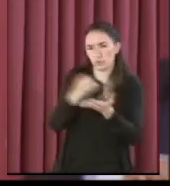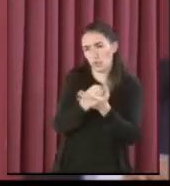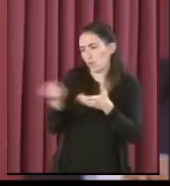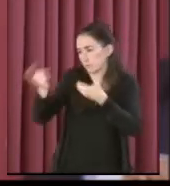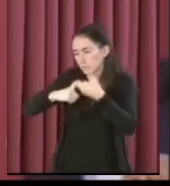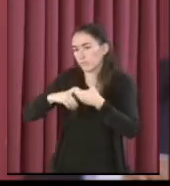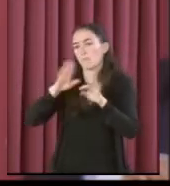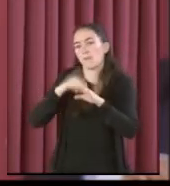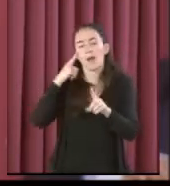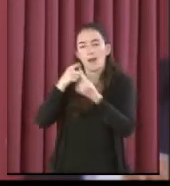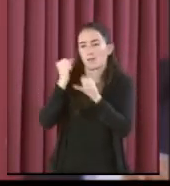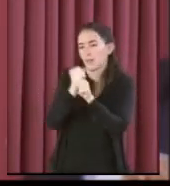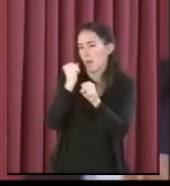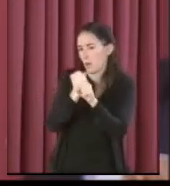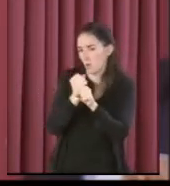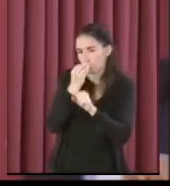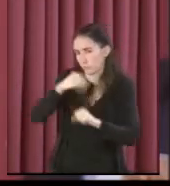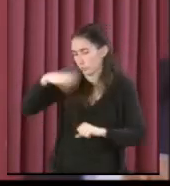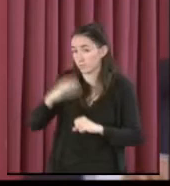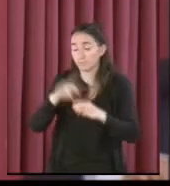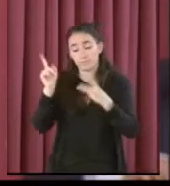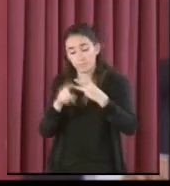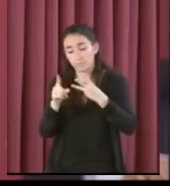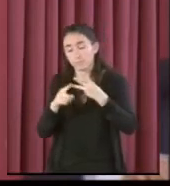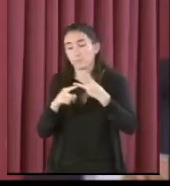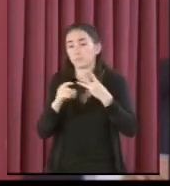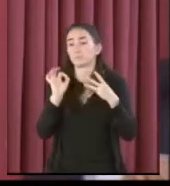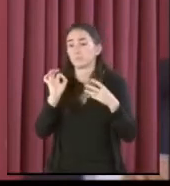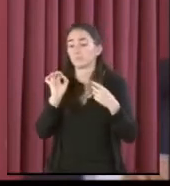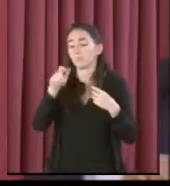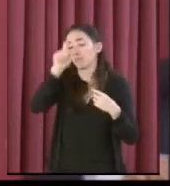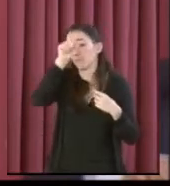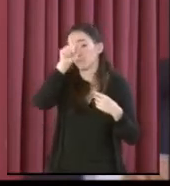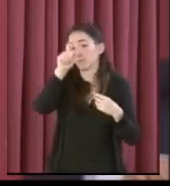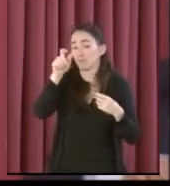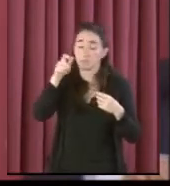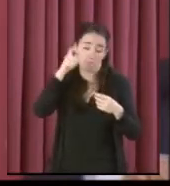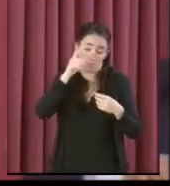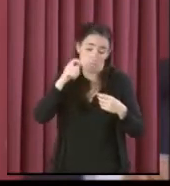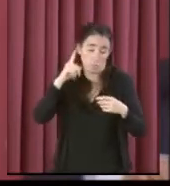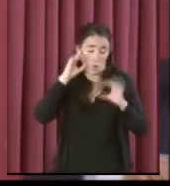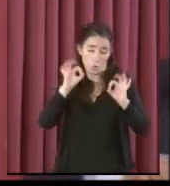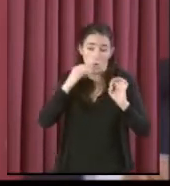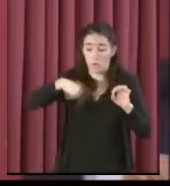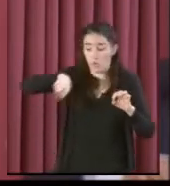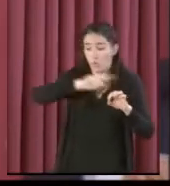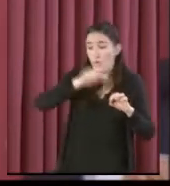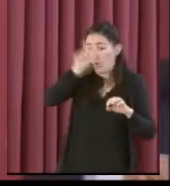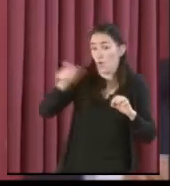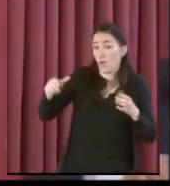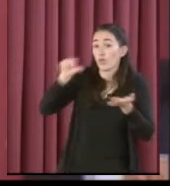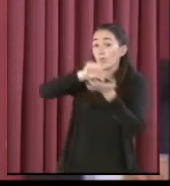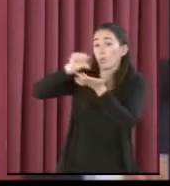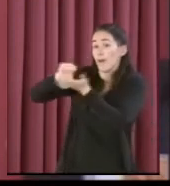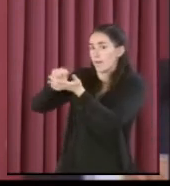de trabajo inexcusable. Y, en tercer lugar, la implicación efectiva, activa y decidida de los ciudadanos en